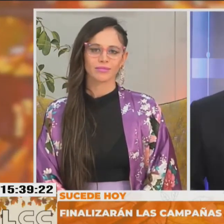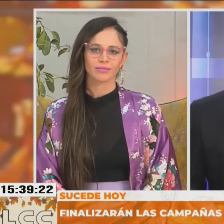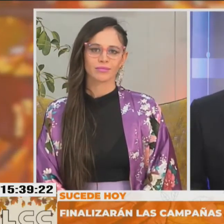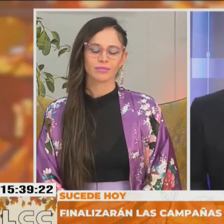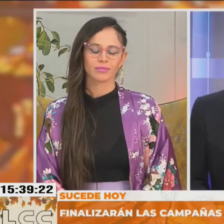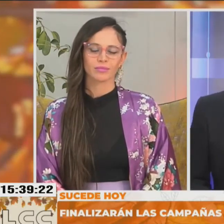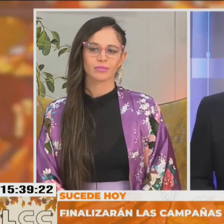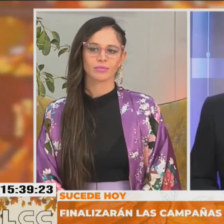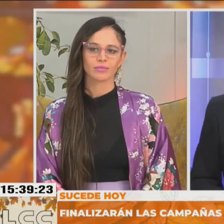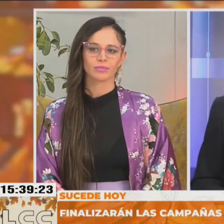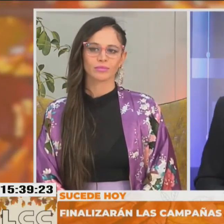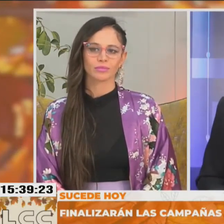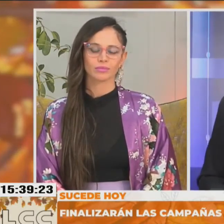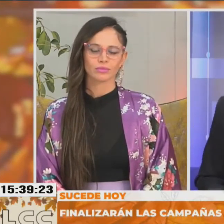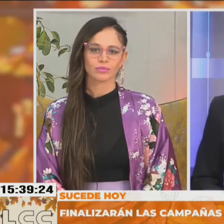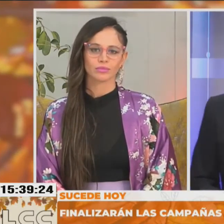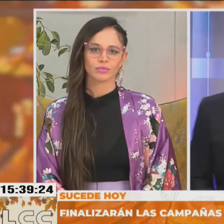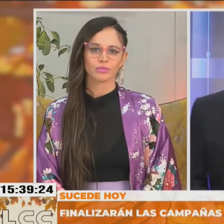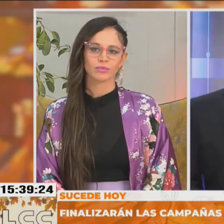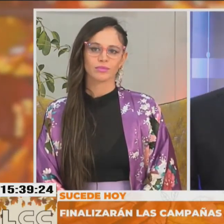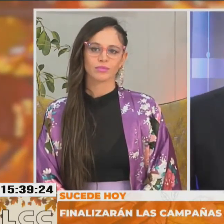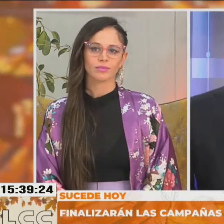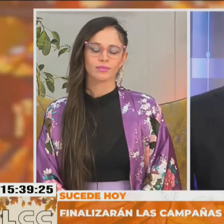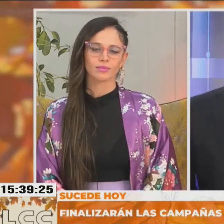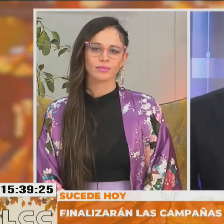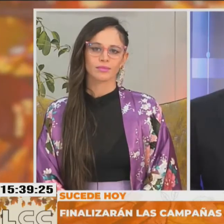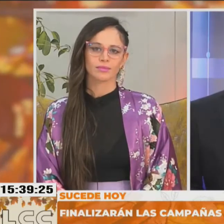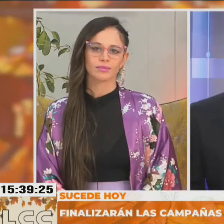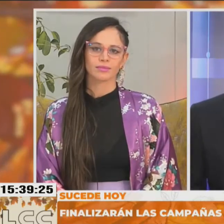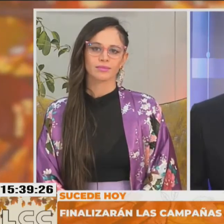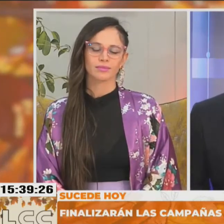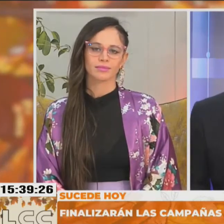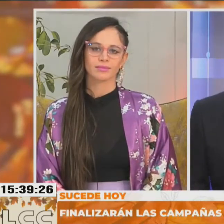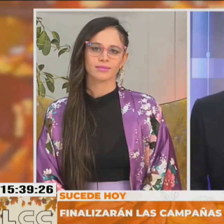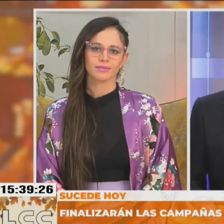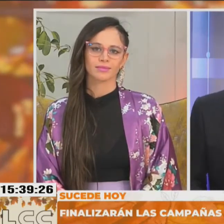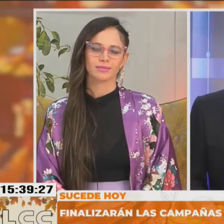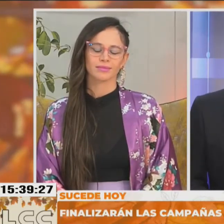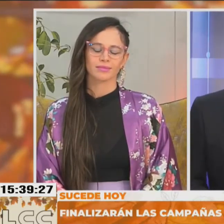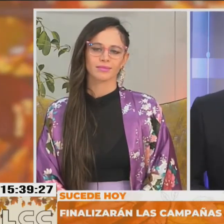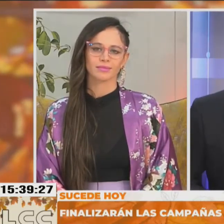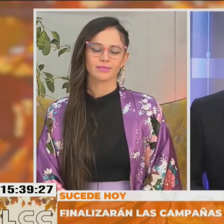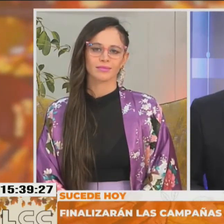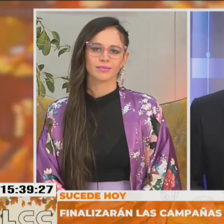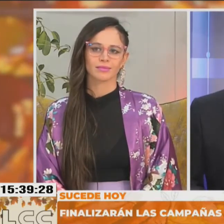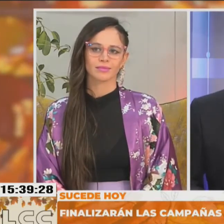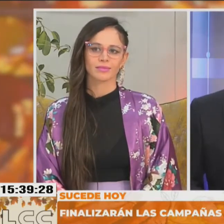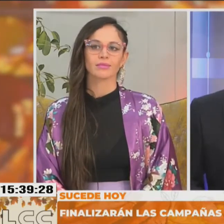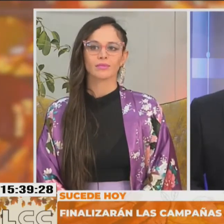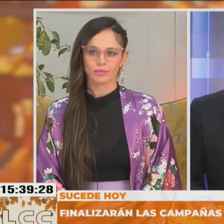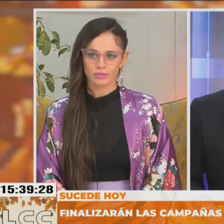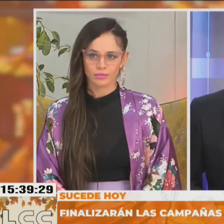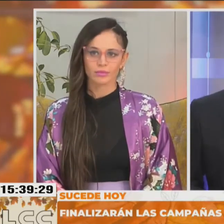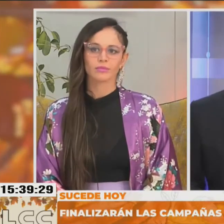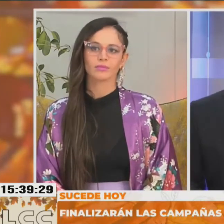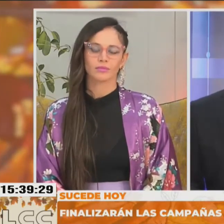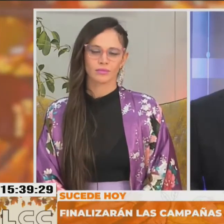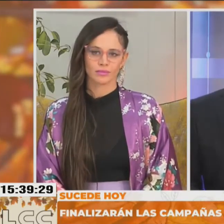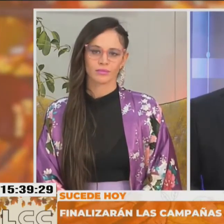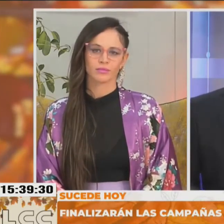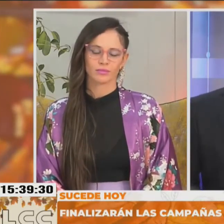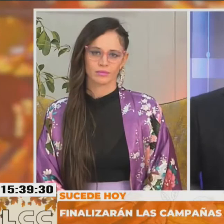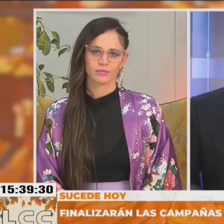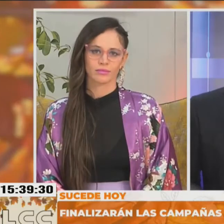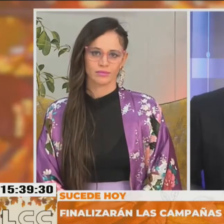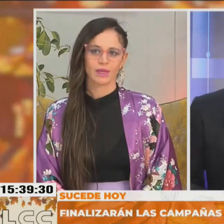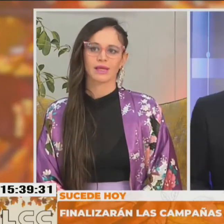altos, y la gente que va a trabajar ahí en los locales de votación, los vocales de mesa, tienen su kit sanitario, la gente tiene que llevar su lápiz